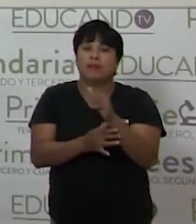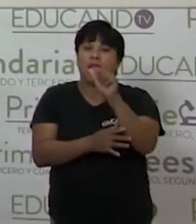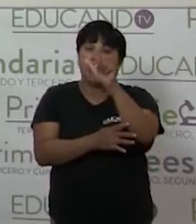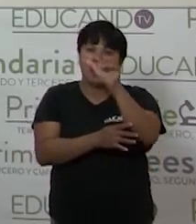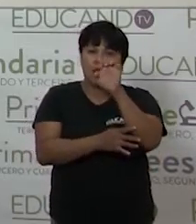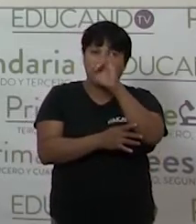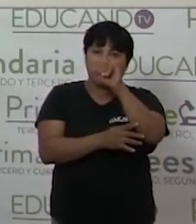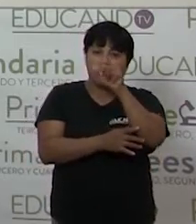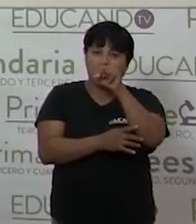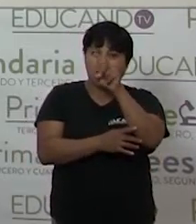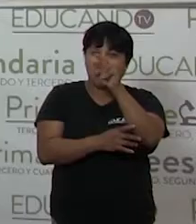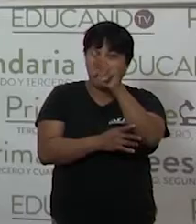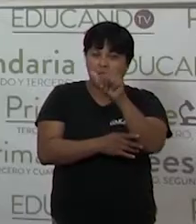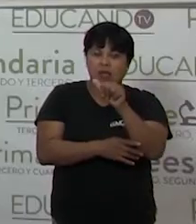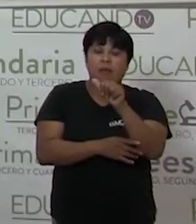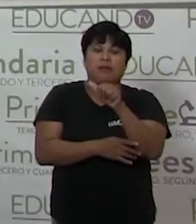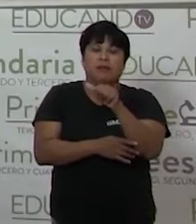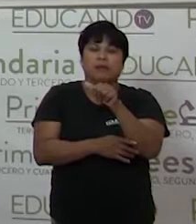alejandra